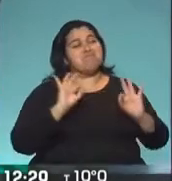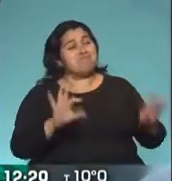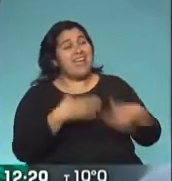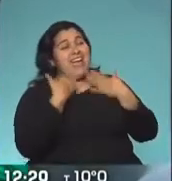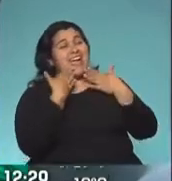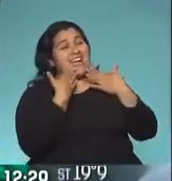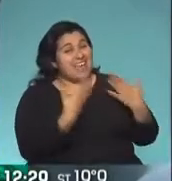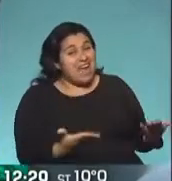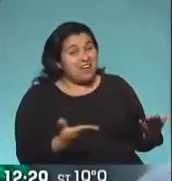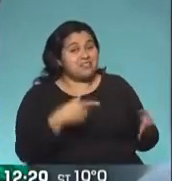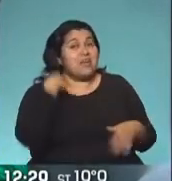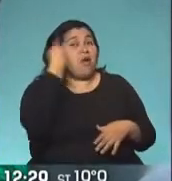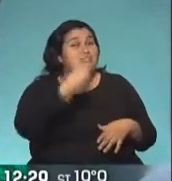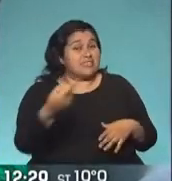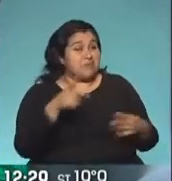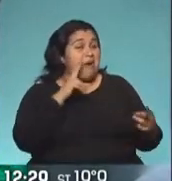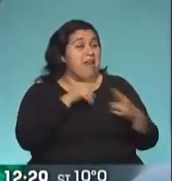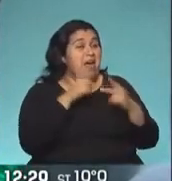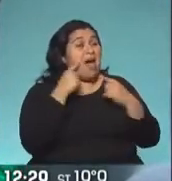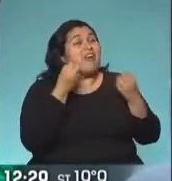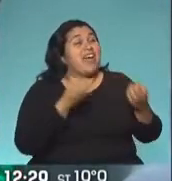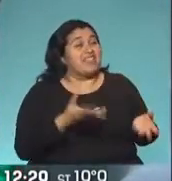y bueno la semana que viene